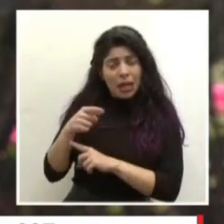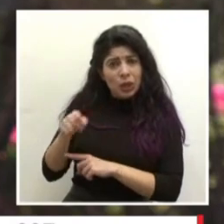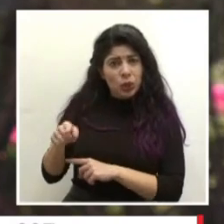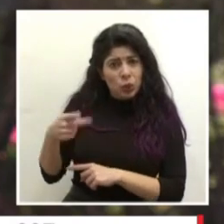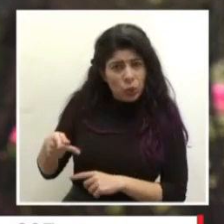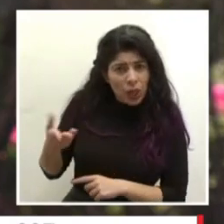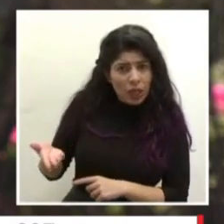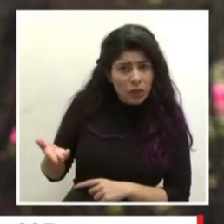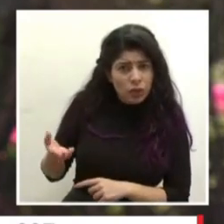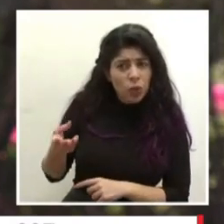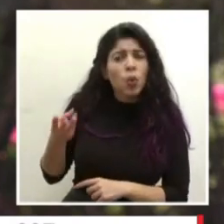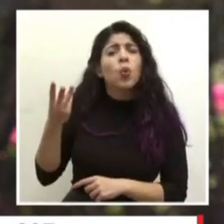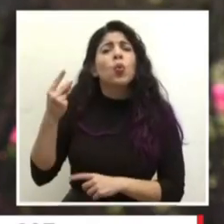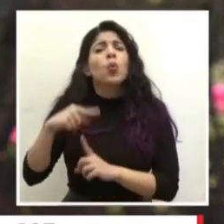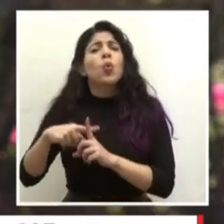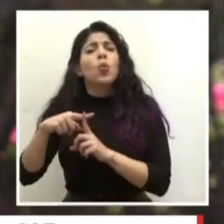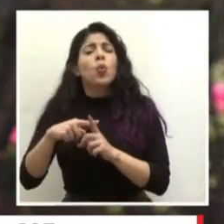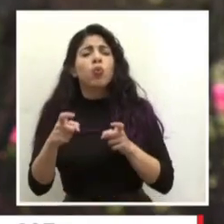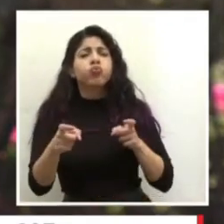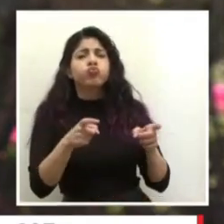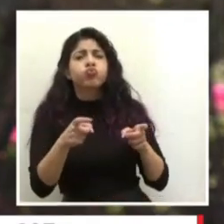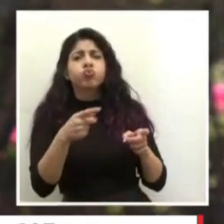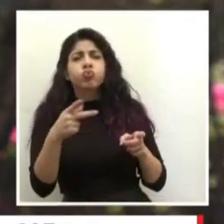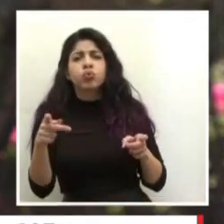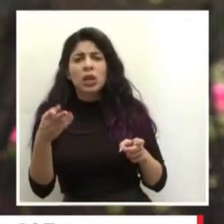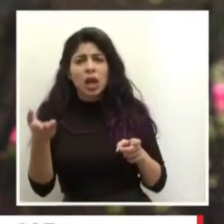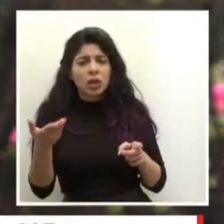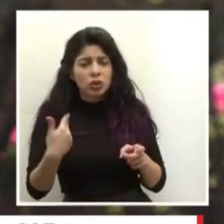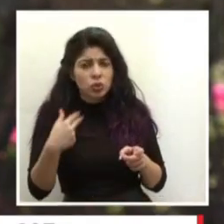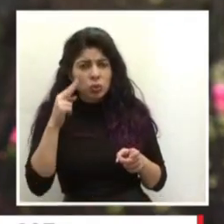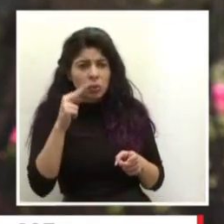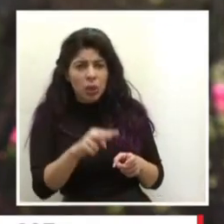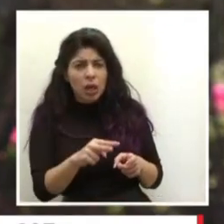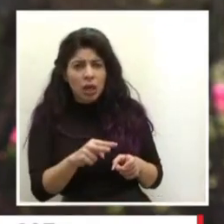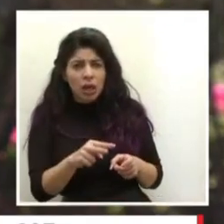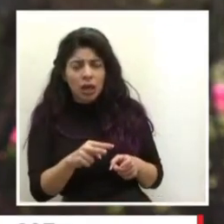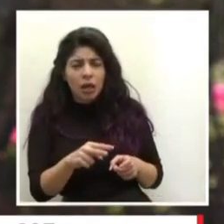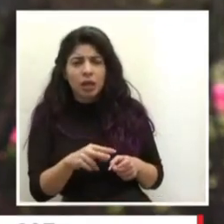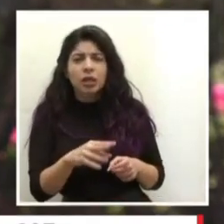¿Cuán controlable ven ese riesgo y